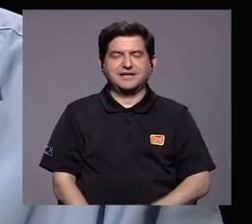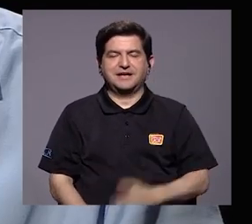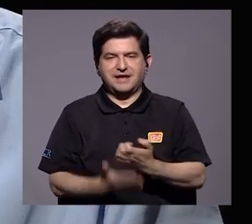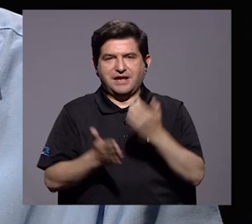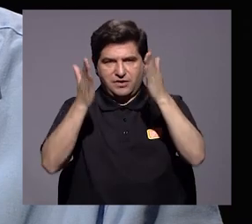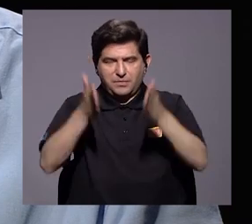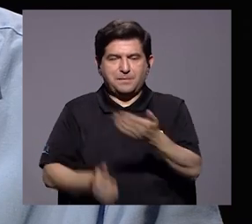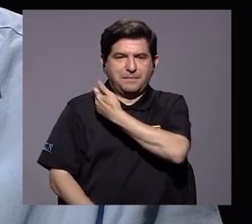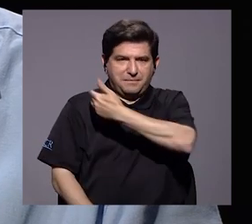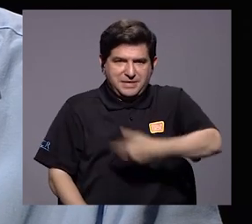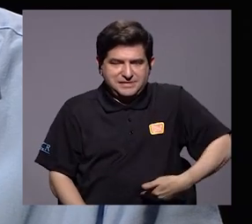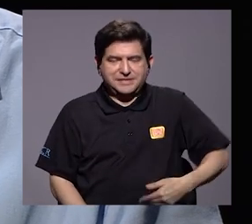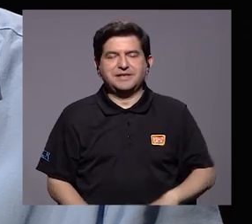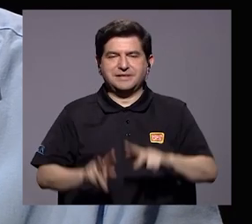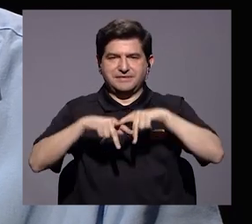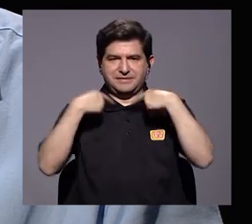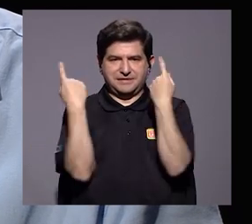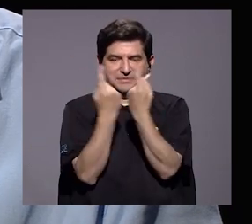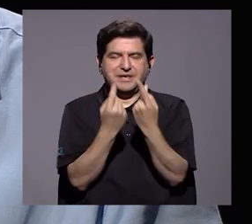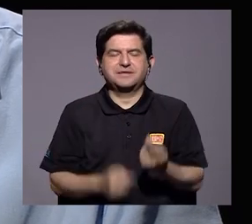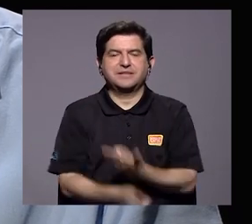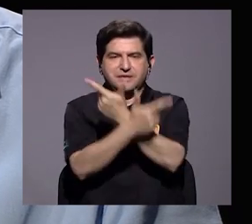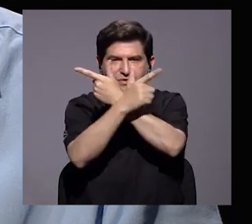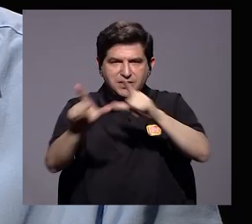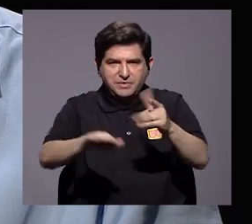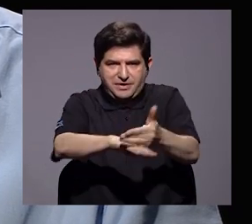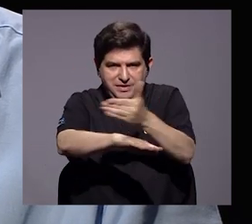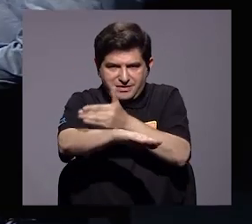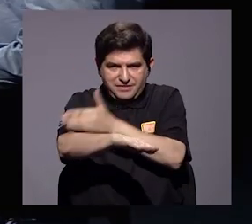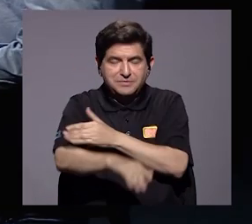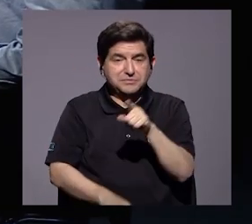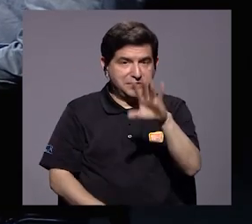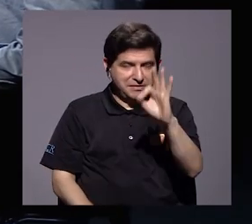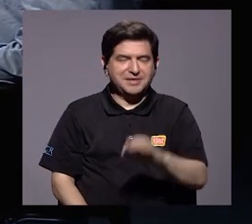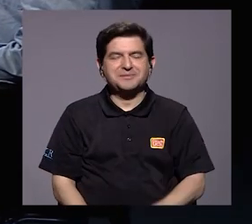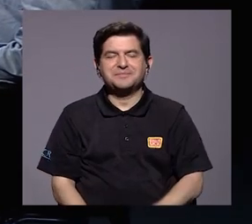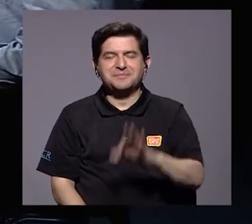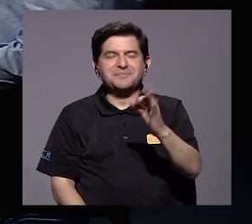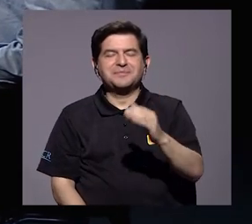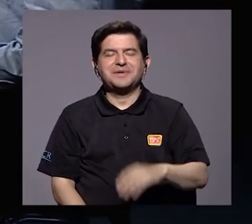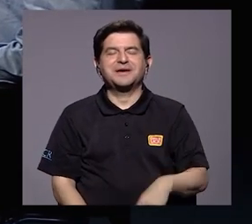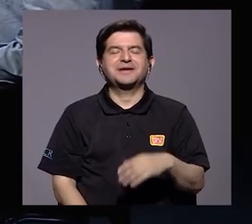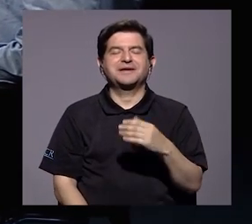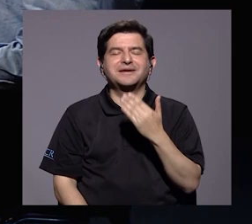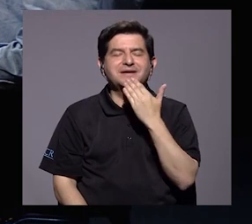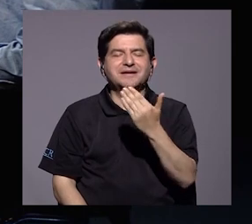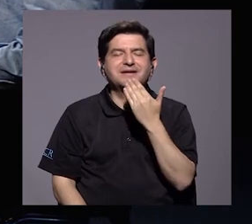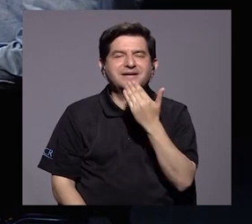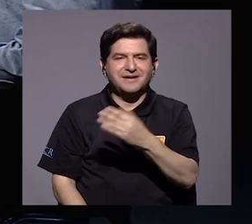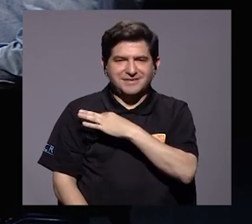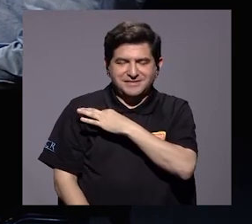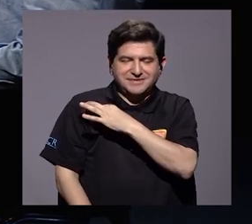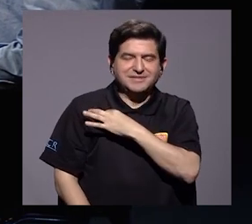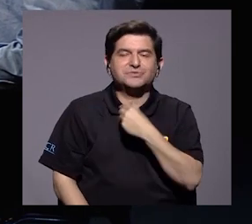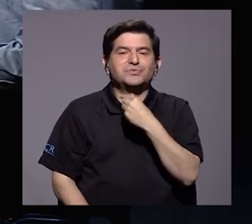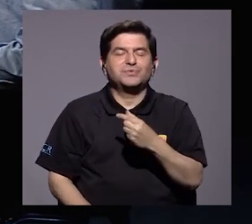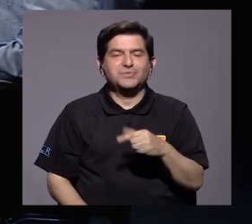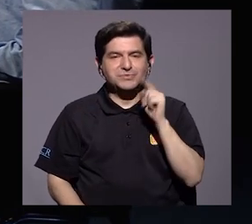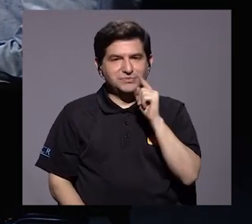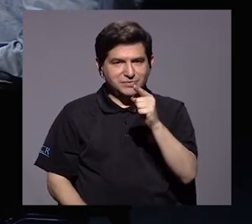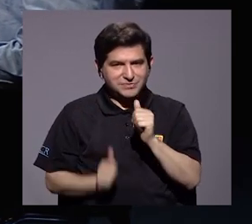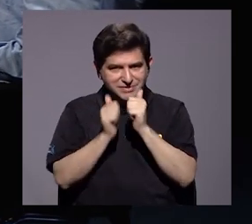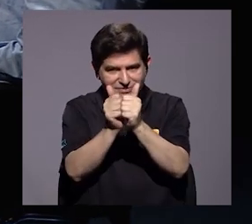fein zach economista y además presidente del partido de liberal progresista como elevado en el muy bien balón muchísimas gracias por la invitación de verdad que es un